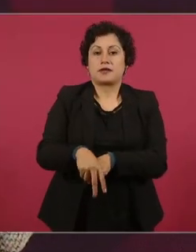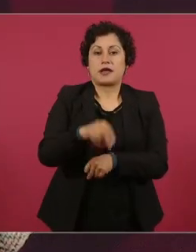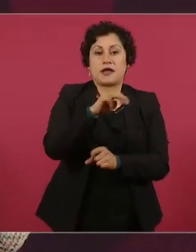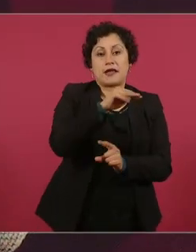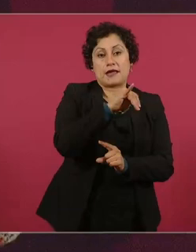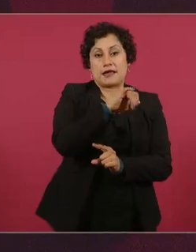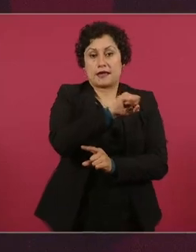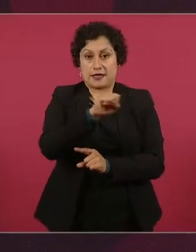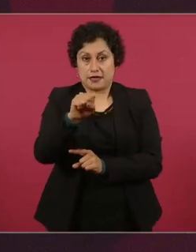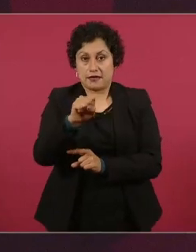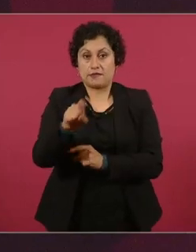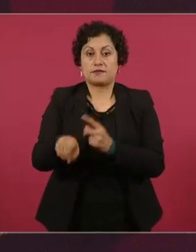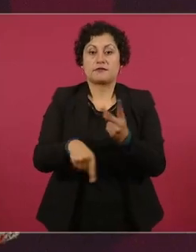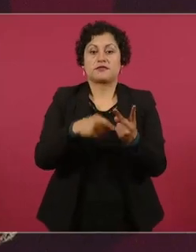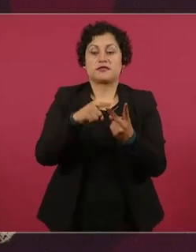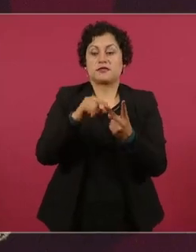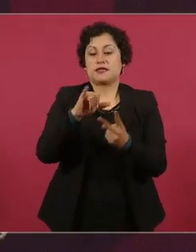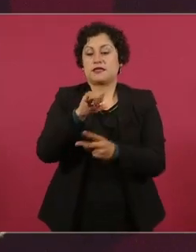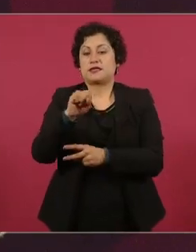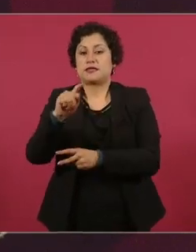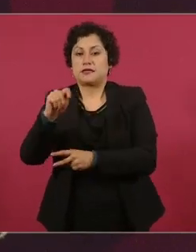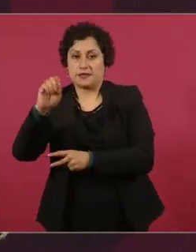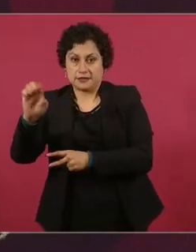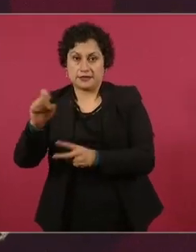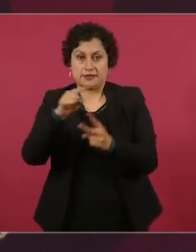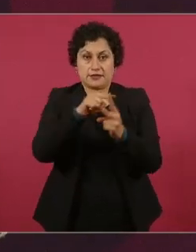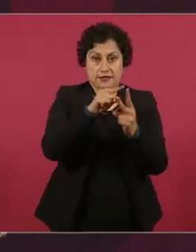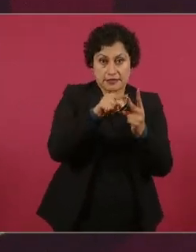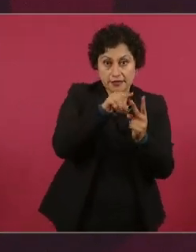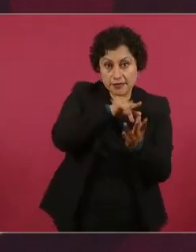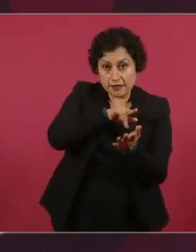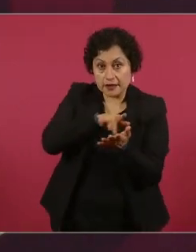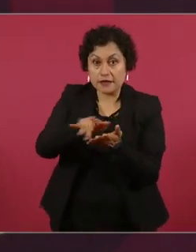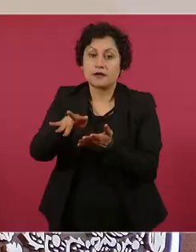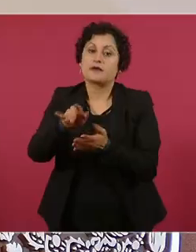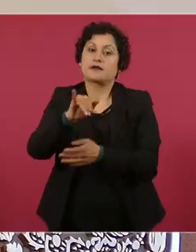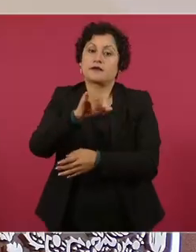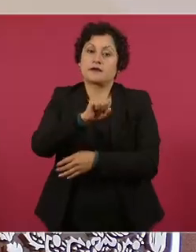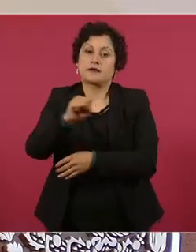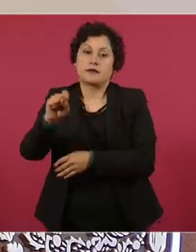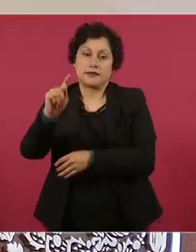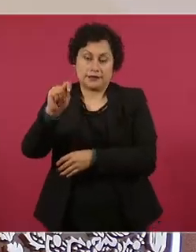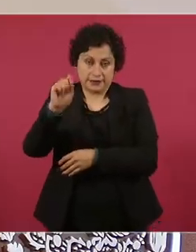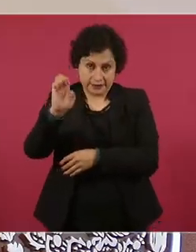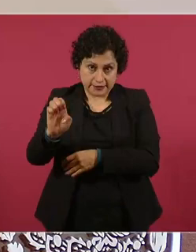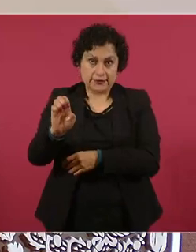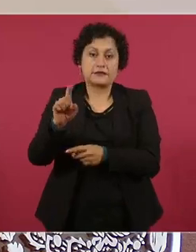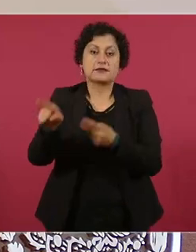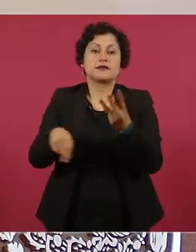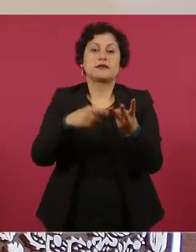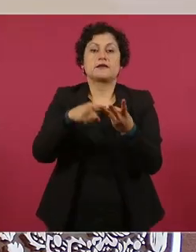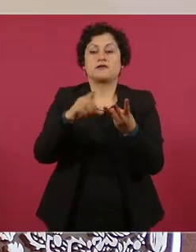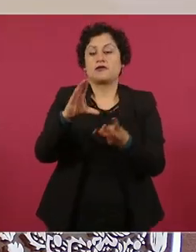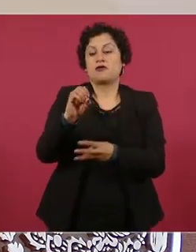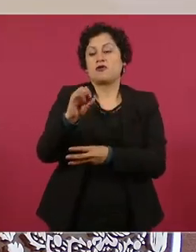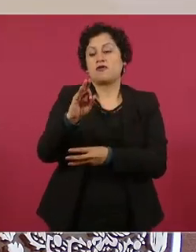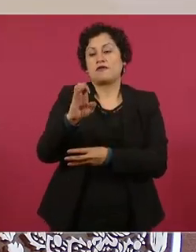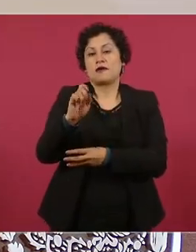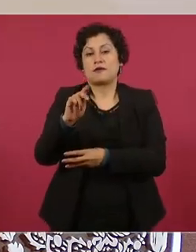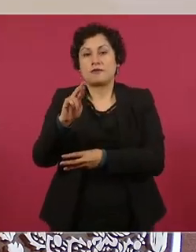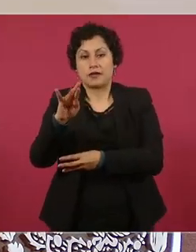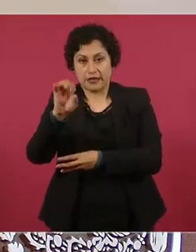INSS, dándole apoyo al Issste, donde participa COFEPRIS, donde